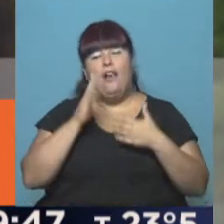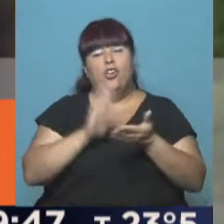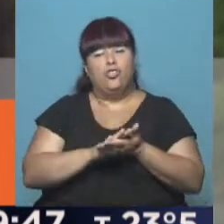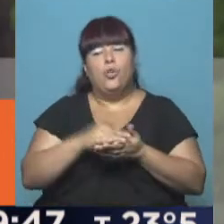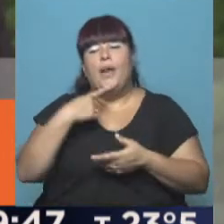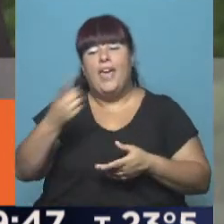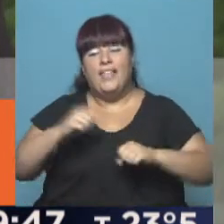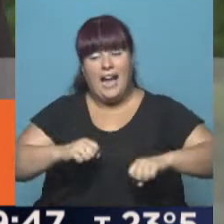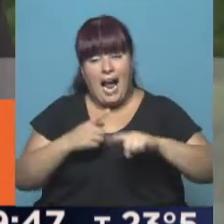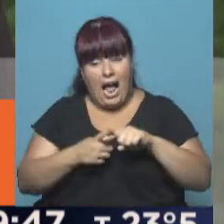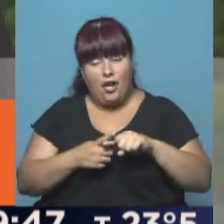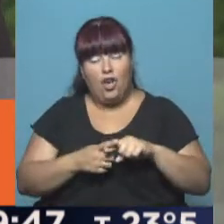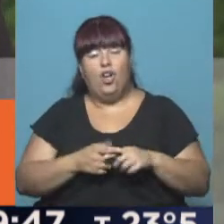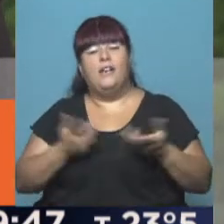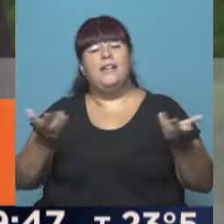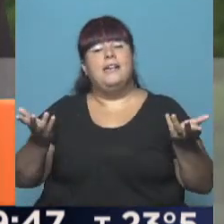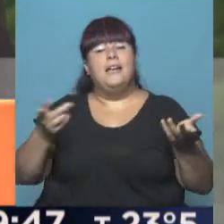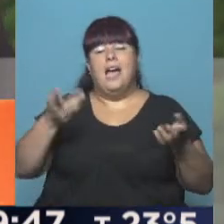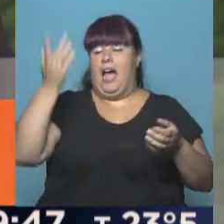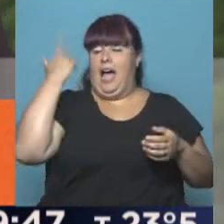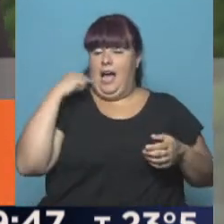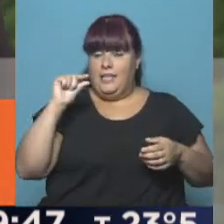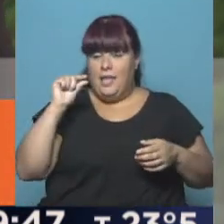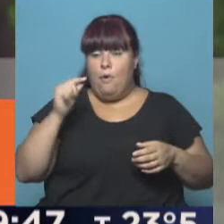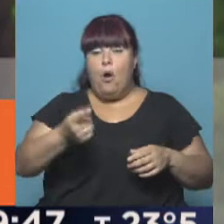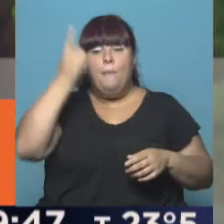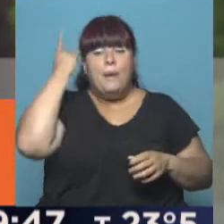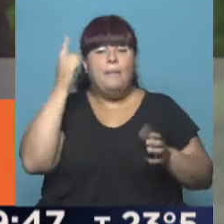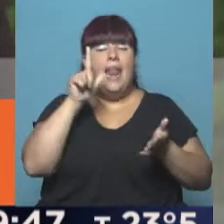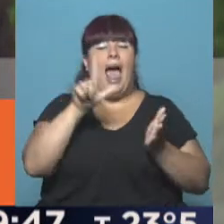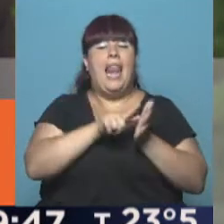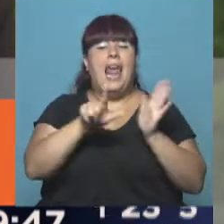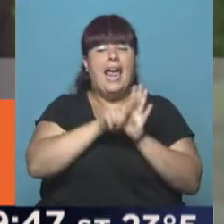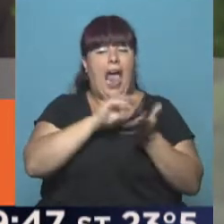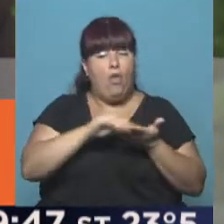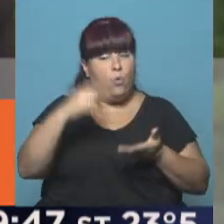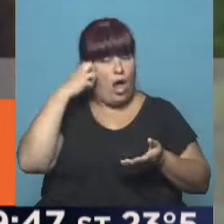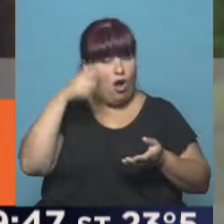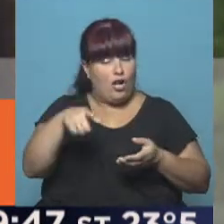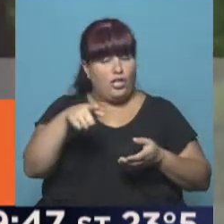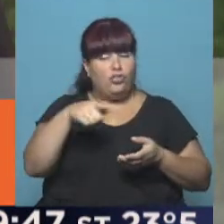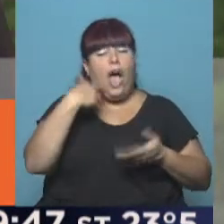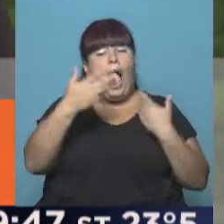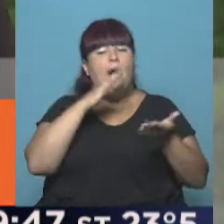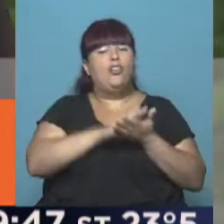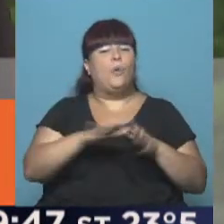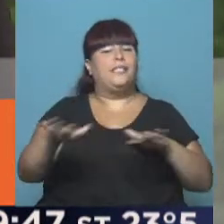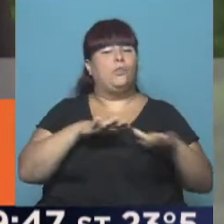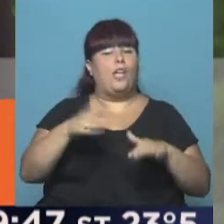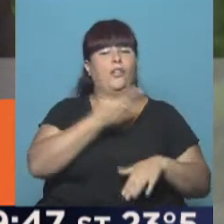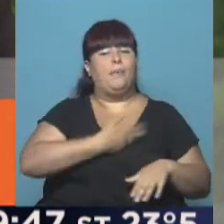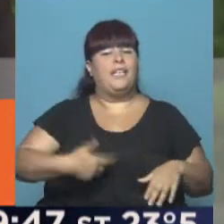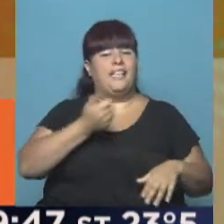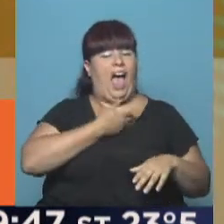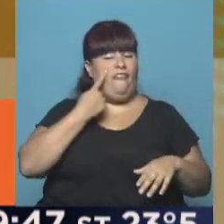que dice Elisa Carrió, en los últimos días fue la primer legisladora del Congreso Nacional que habló sobre la situación del titular